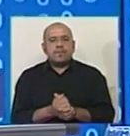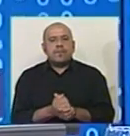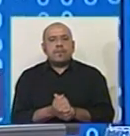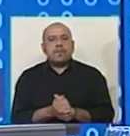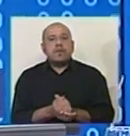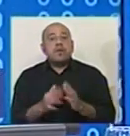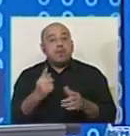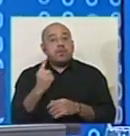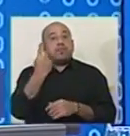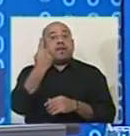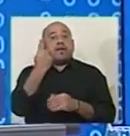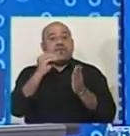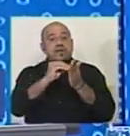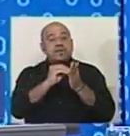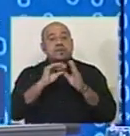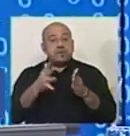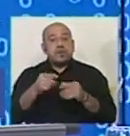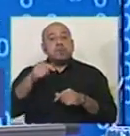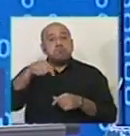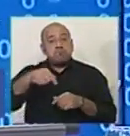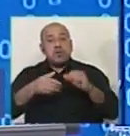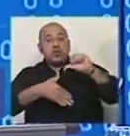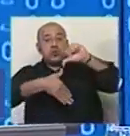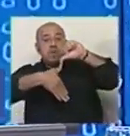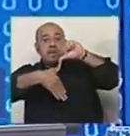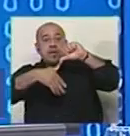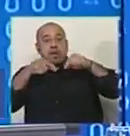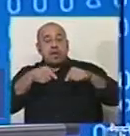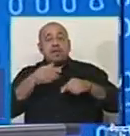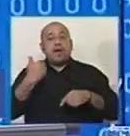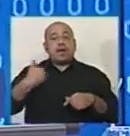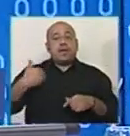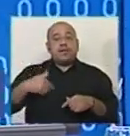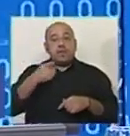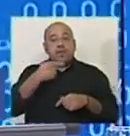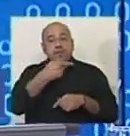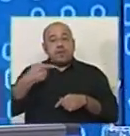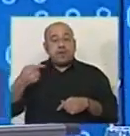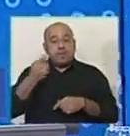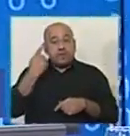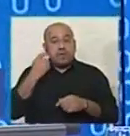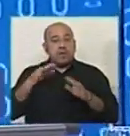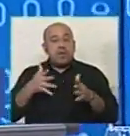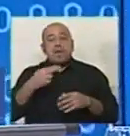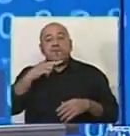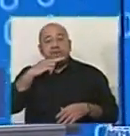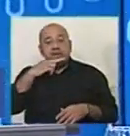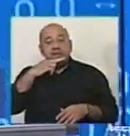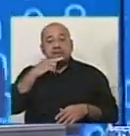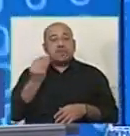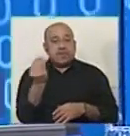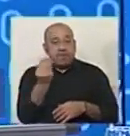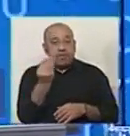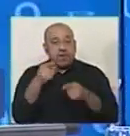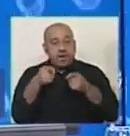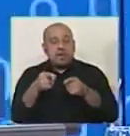Por primera vez el G20 estuvo en Sudamérica, fue en Argentina la semana pasada, entre el viernes y el sábado, y para